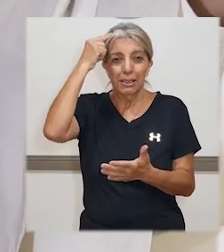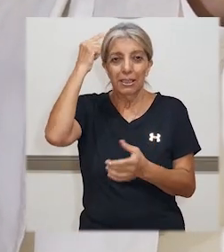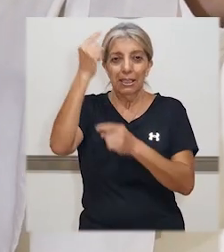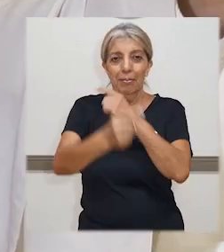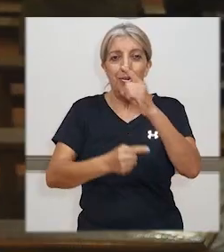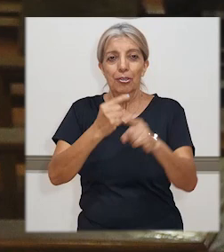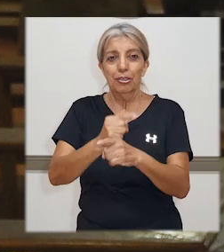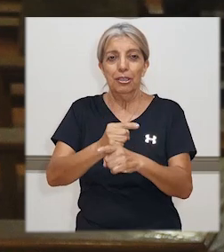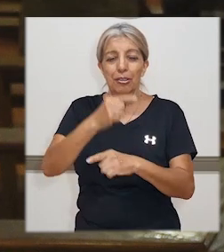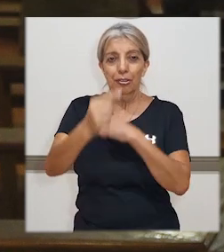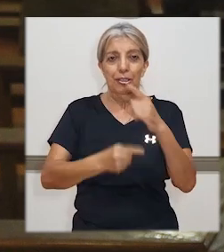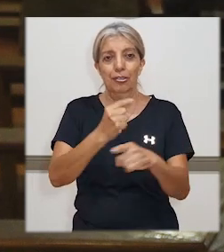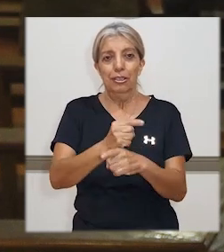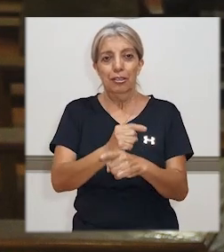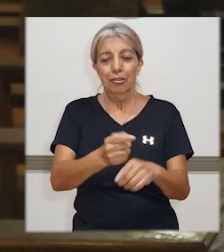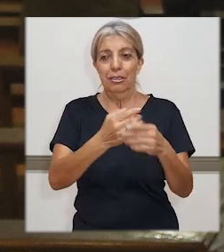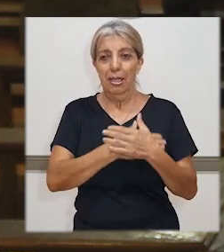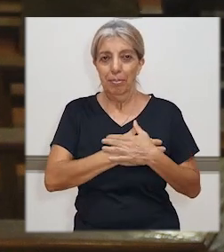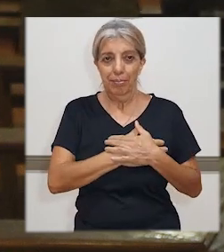de los siglos. Amén.